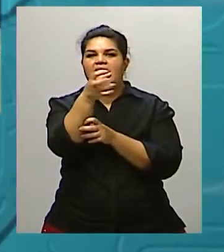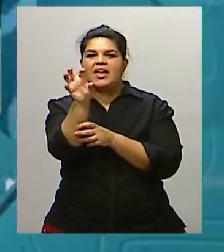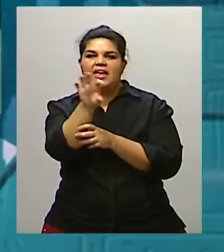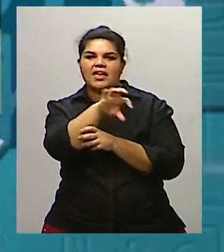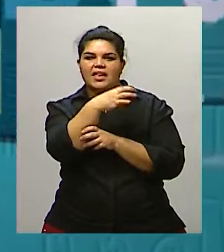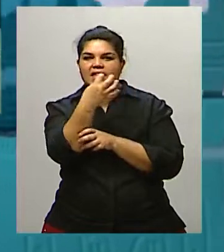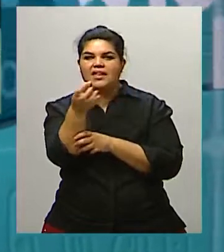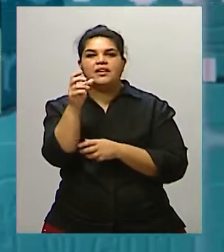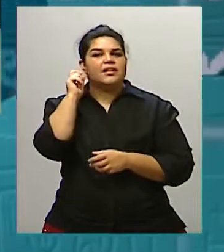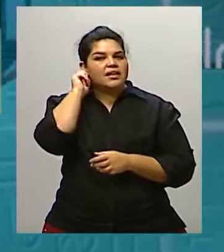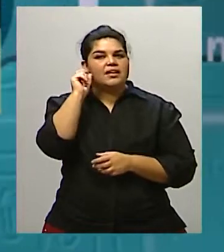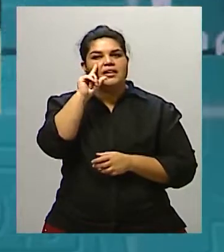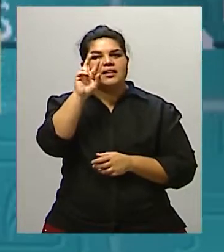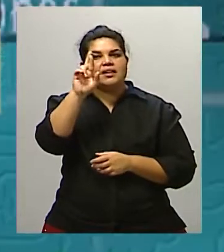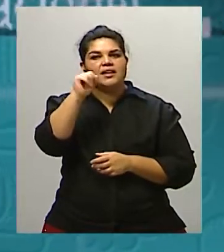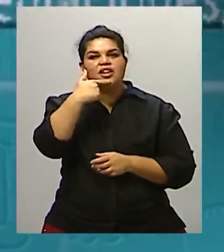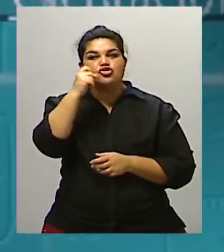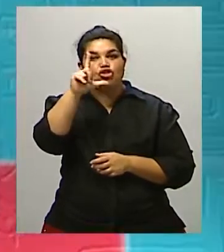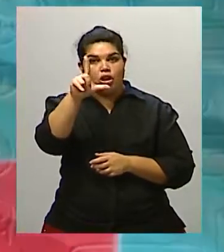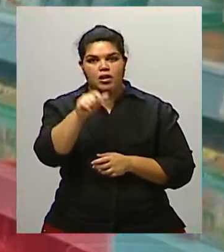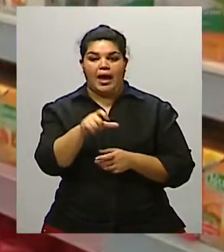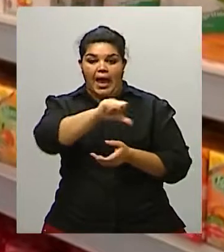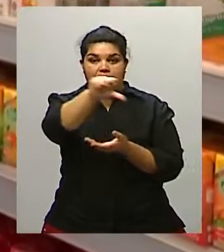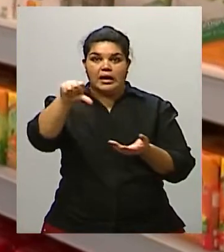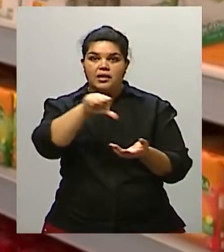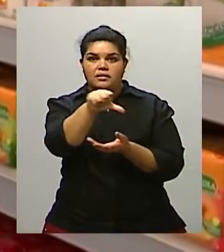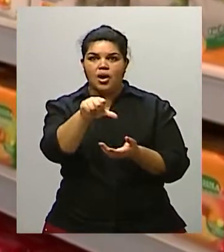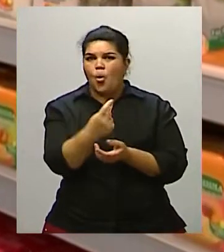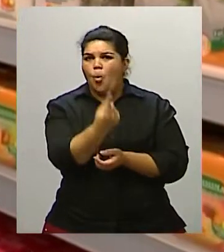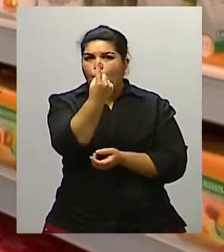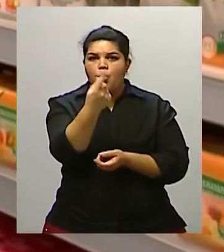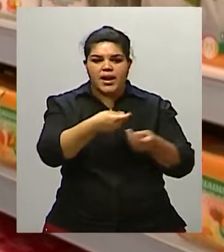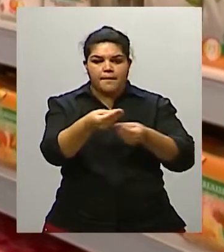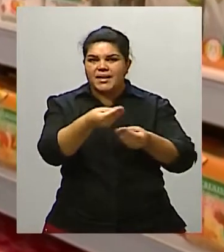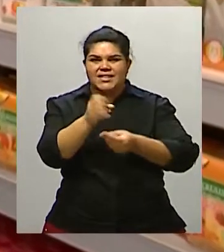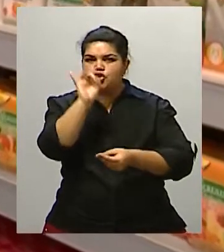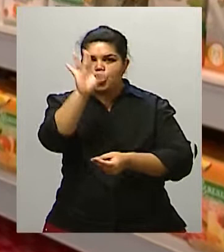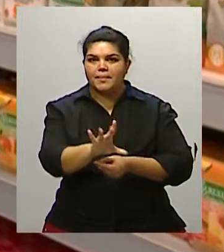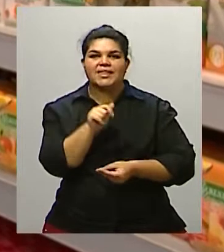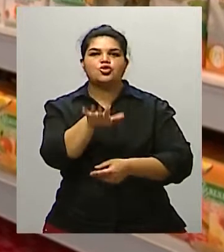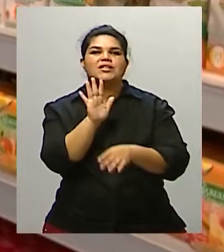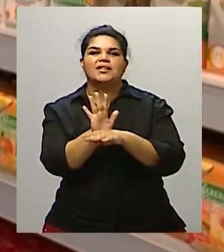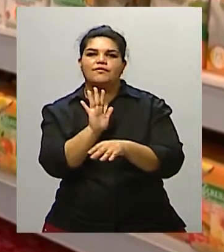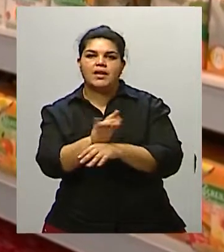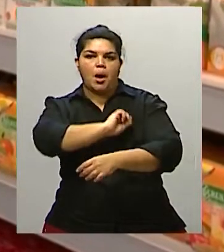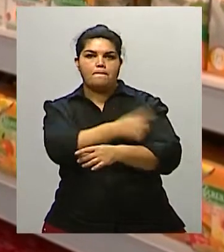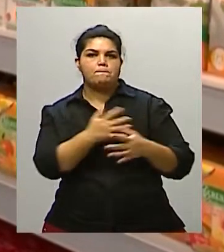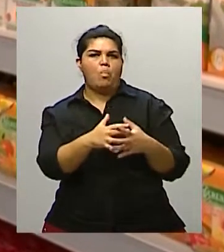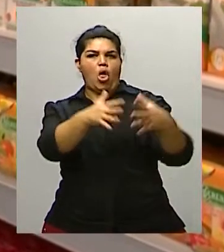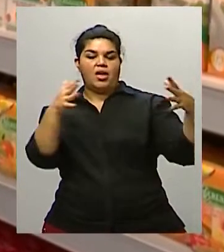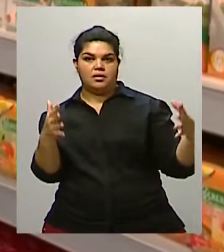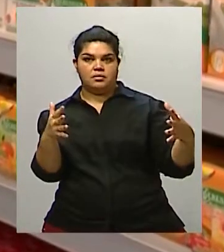existen son mercados monopólicos u oligopólicos que requieren la intervención del Estado. Si el Estado se